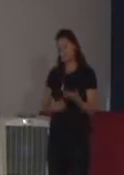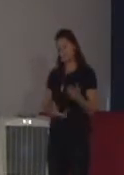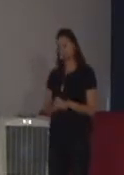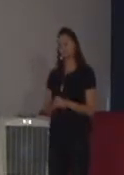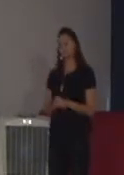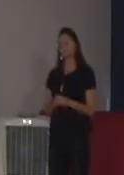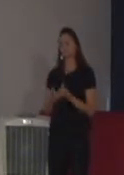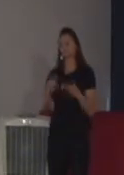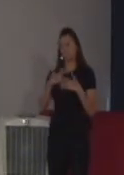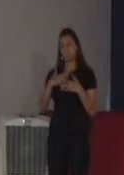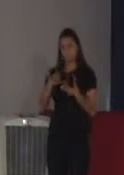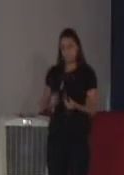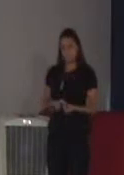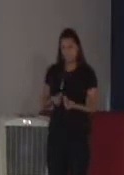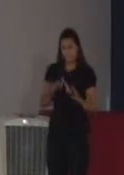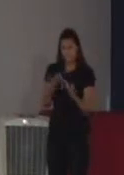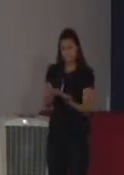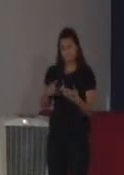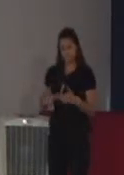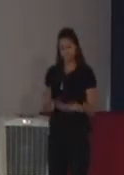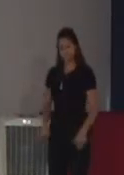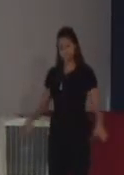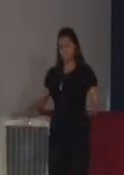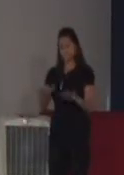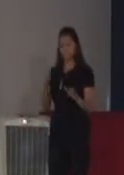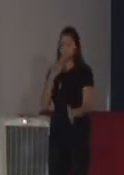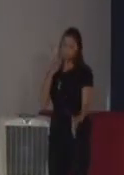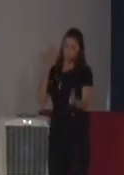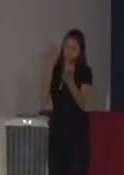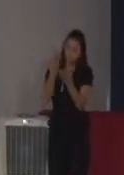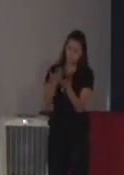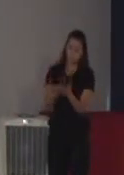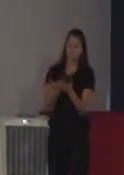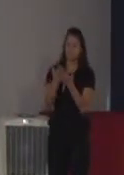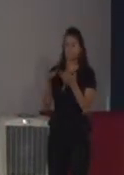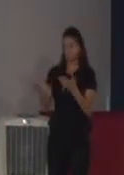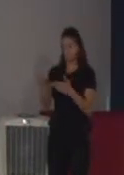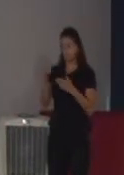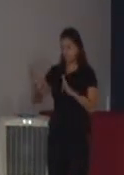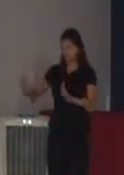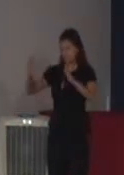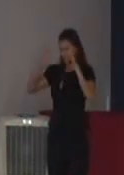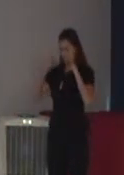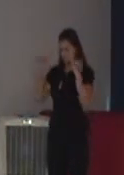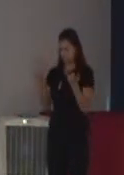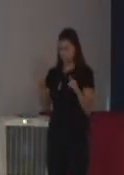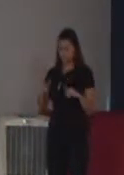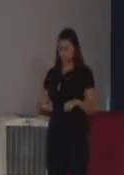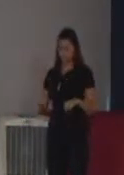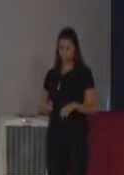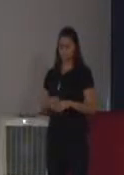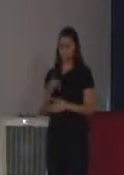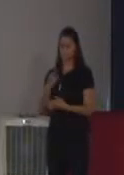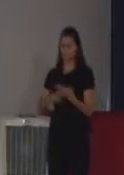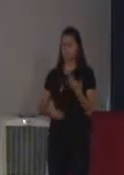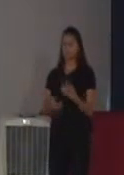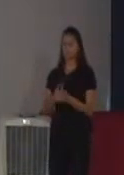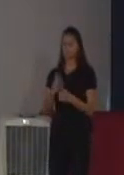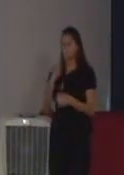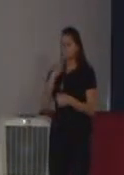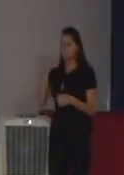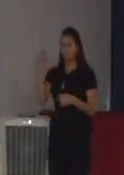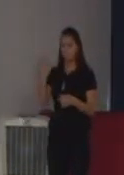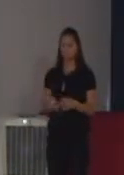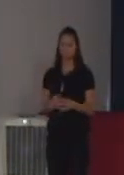un poco mi aporte a este espacio y agradeciendo obviamente, digamos, toda la atención que ustedes me han prestado, es que